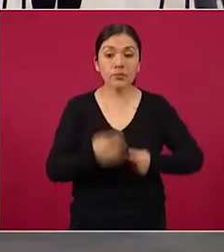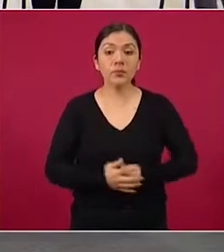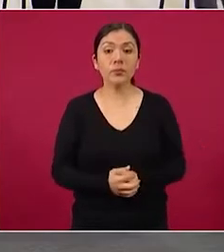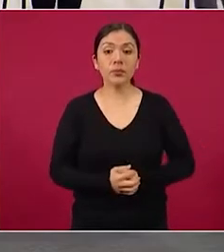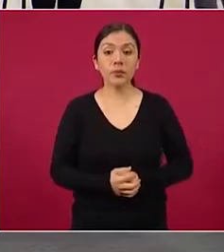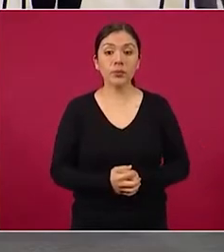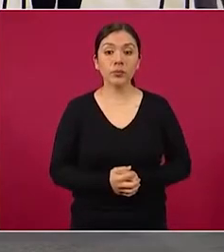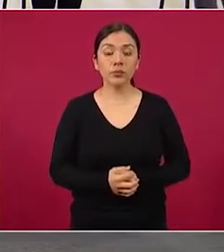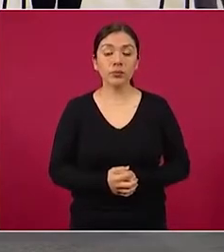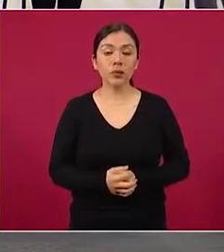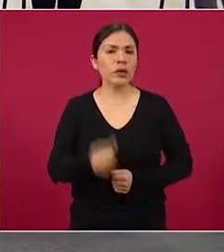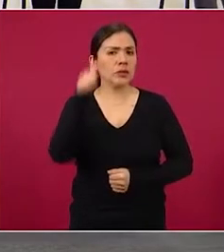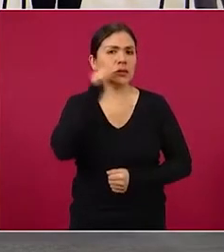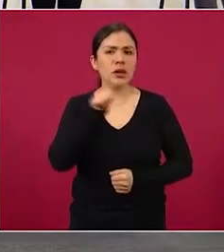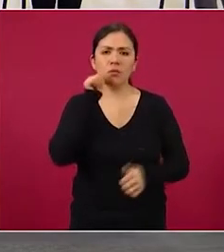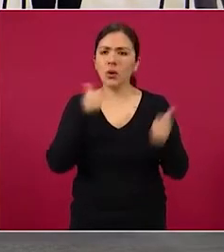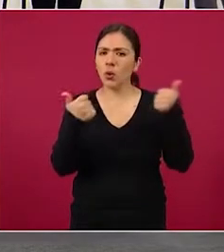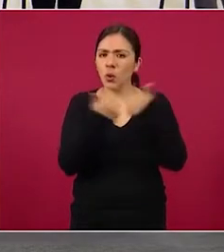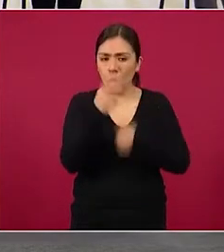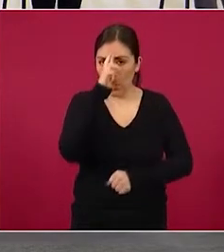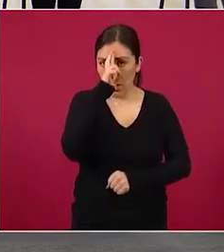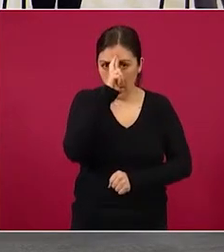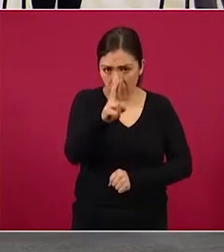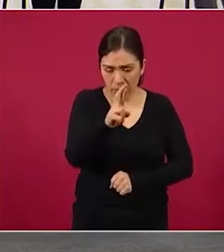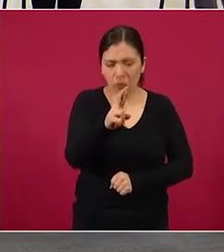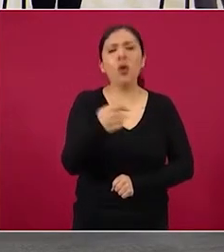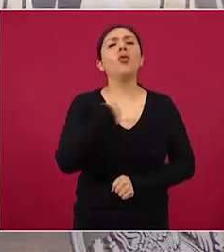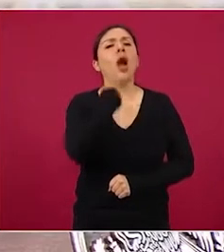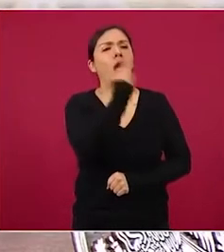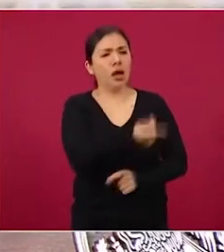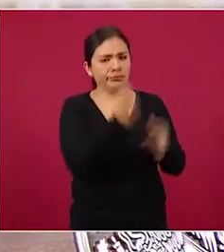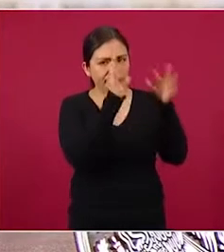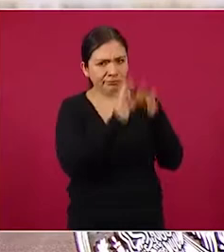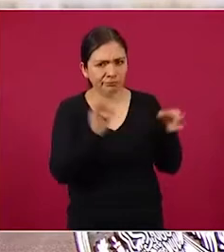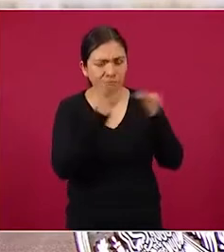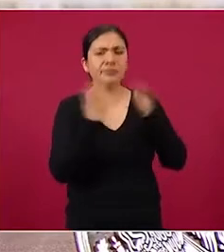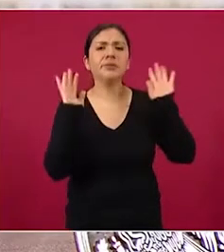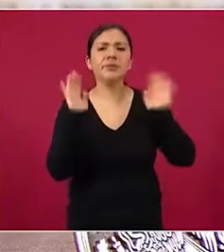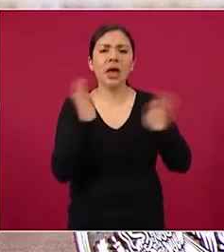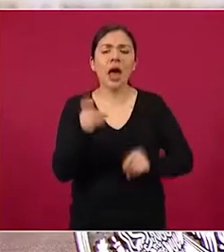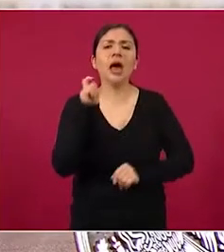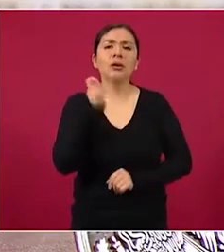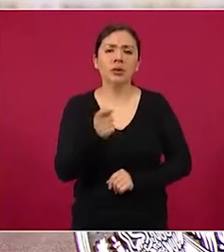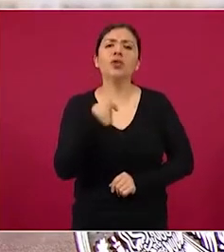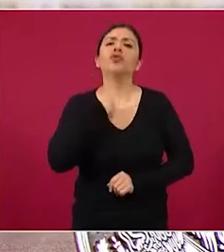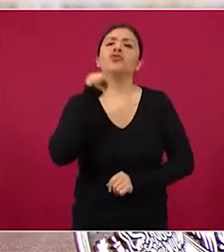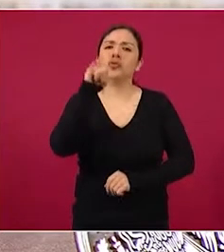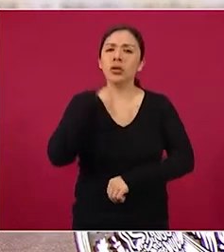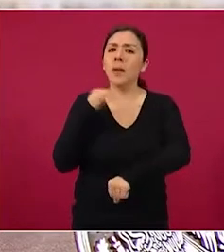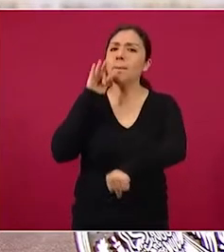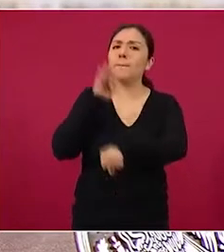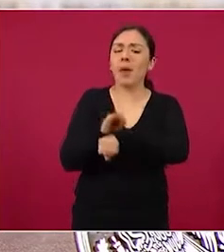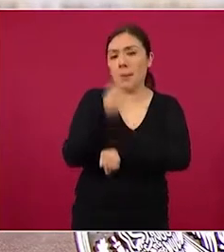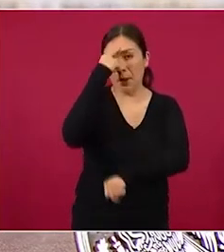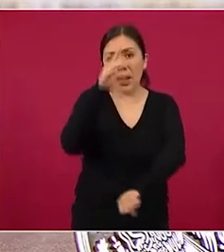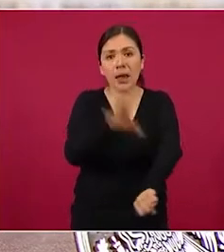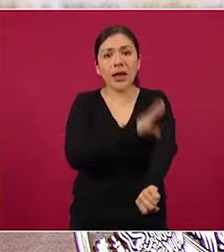de forma respetuosa. Le aclaramos de que estamos a favor de las energías